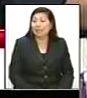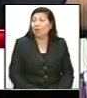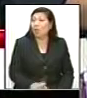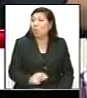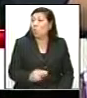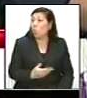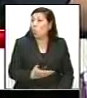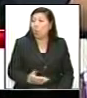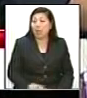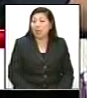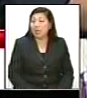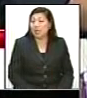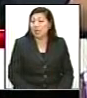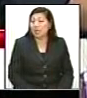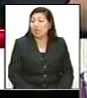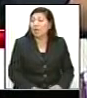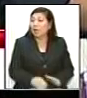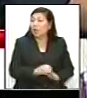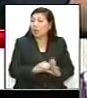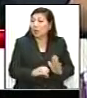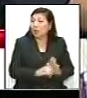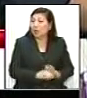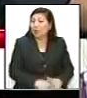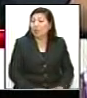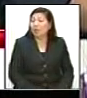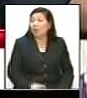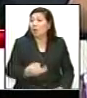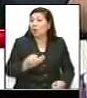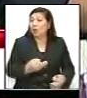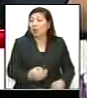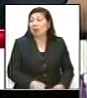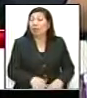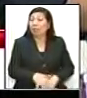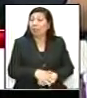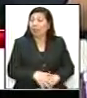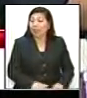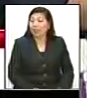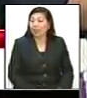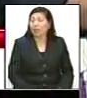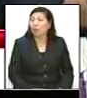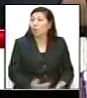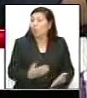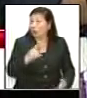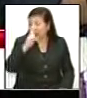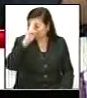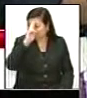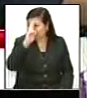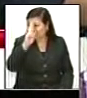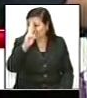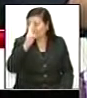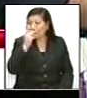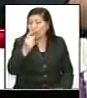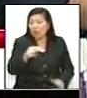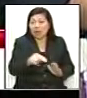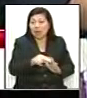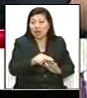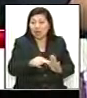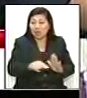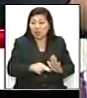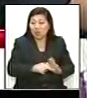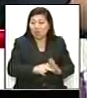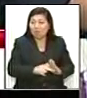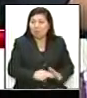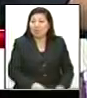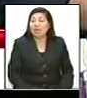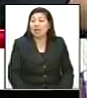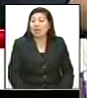existe constitución en el sentido jurídico del término. O sea, no hay respeto por la norma